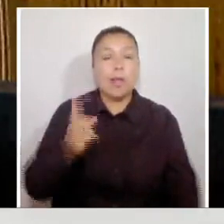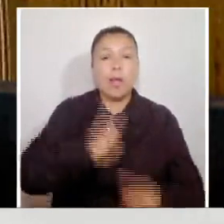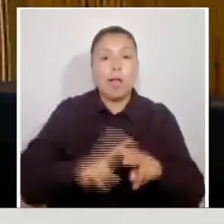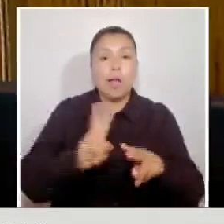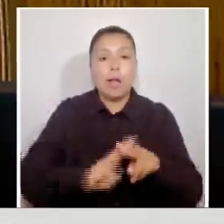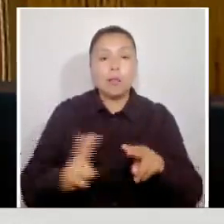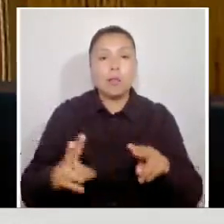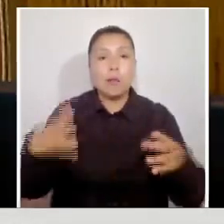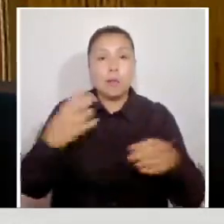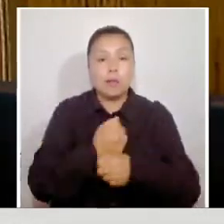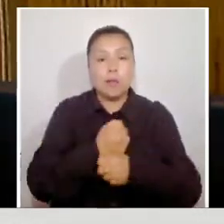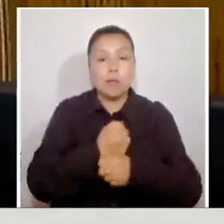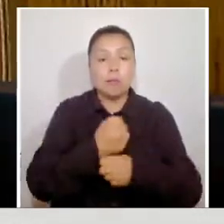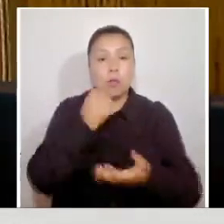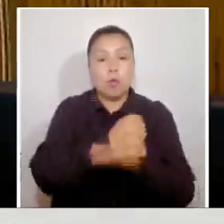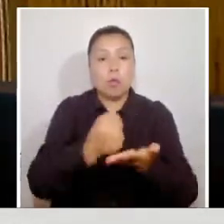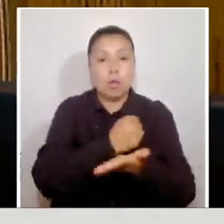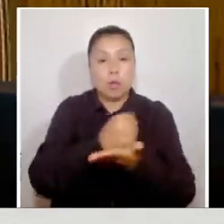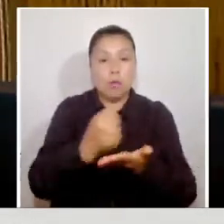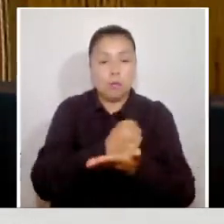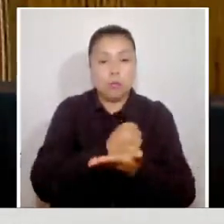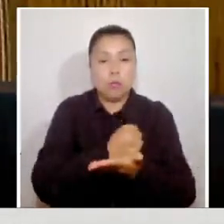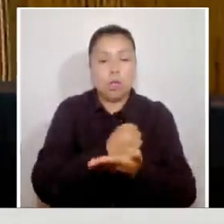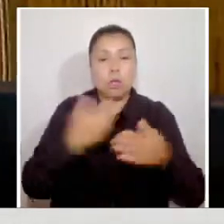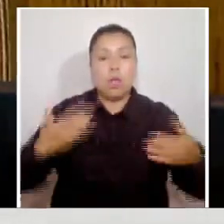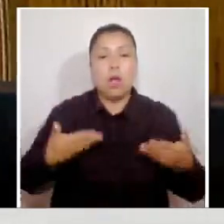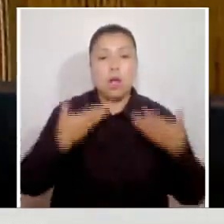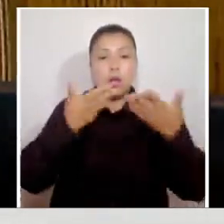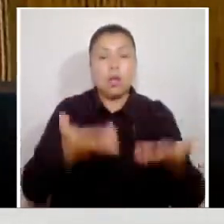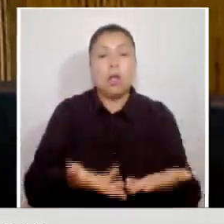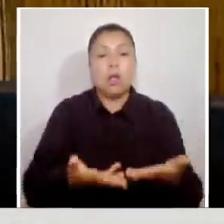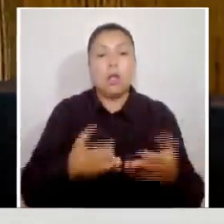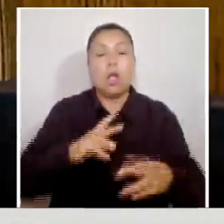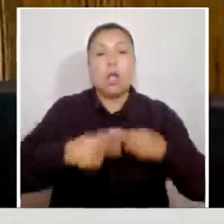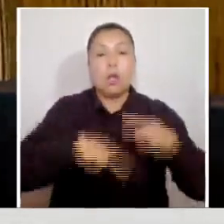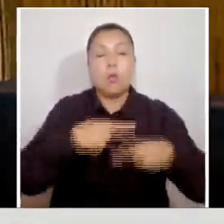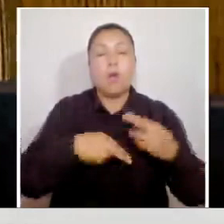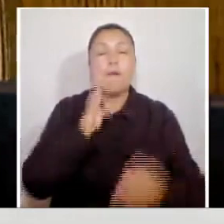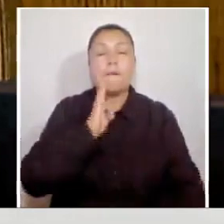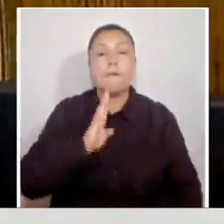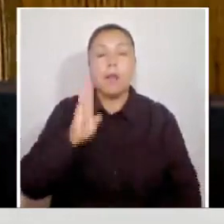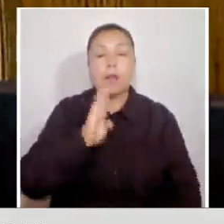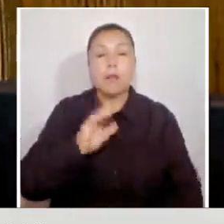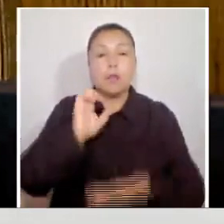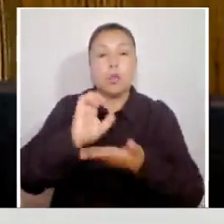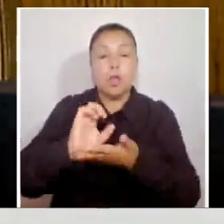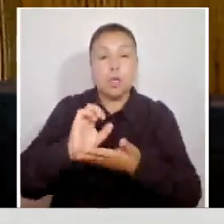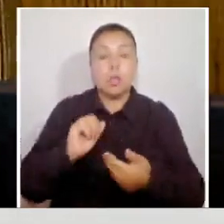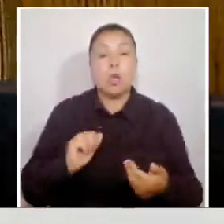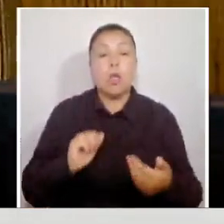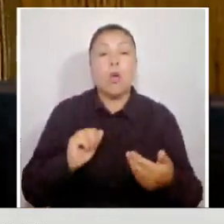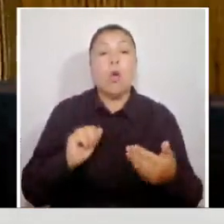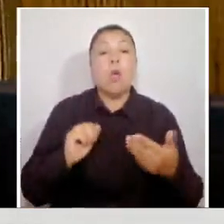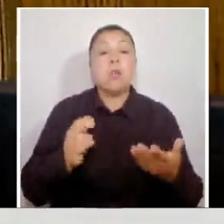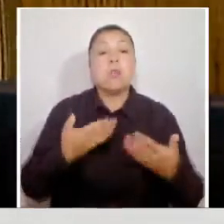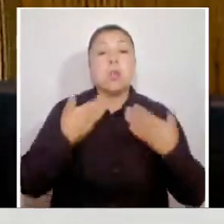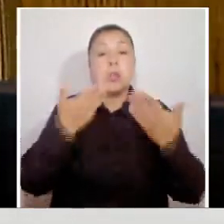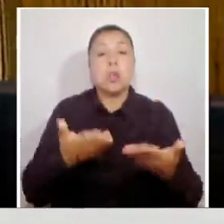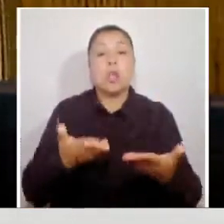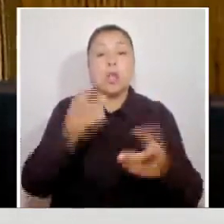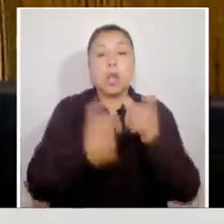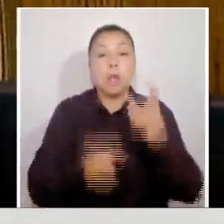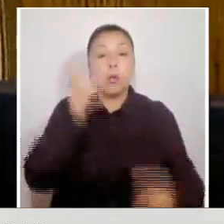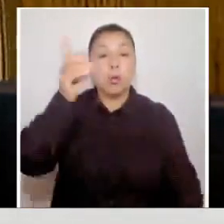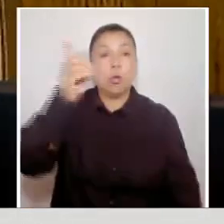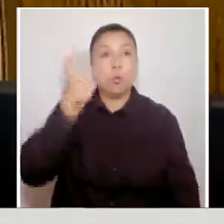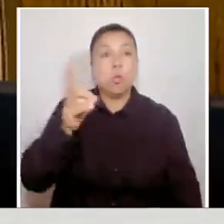eficiente los trámites relativos al otorgamiento y ación de beneficio del estado y otorga personas con discapacidad cierto